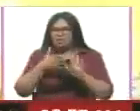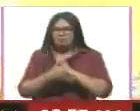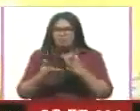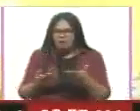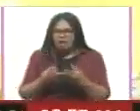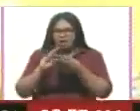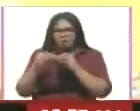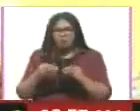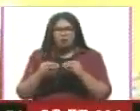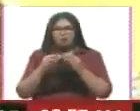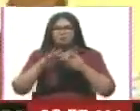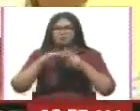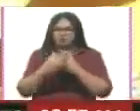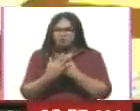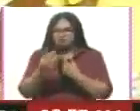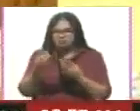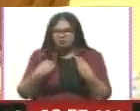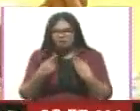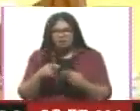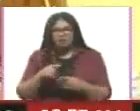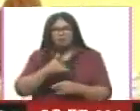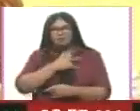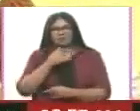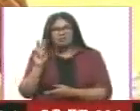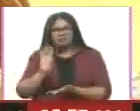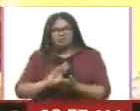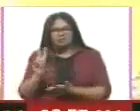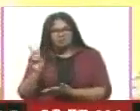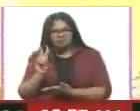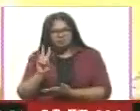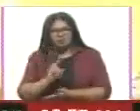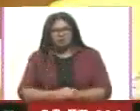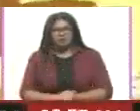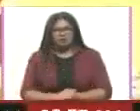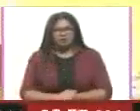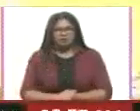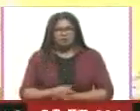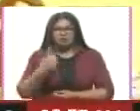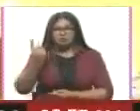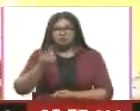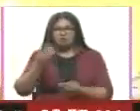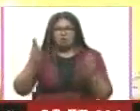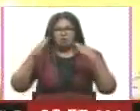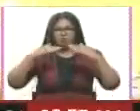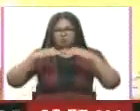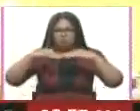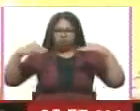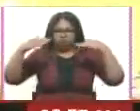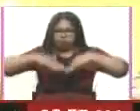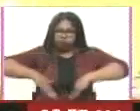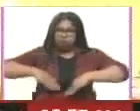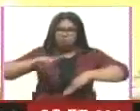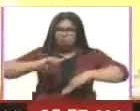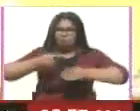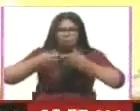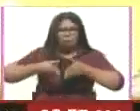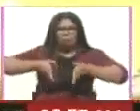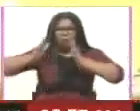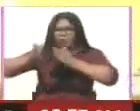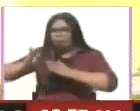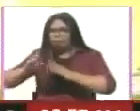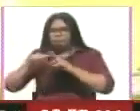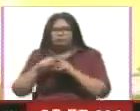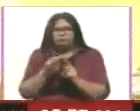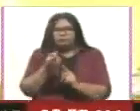levantar la situación, lo ocurrido aquí. Bueno, nos damos cuenta que no era solo ese pasillo cubierto, es que todas las edificaciones están muy próximas a colapsar